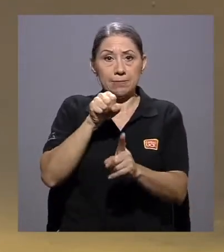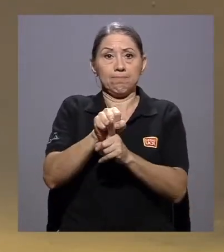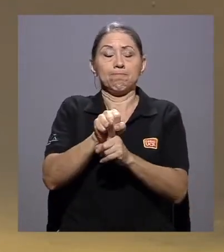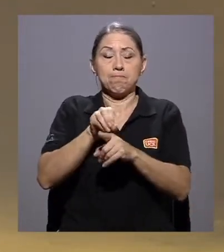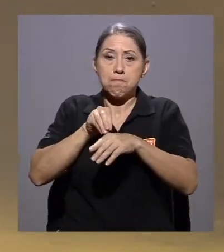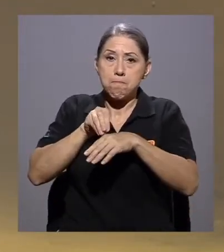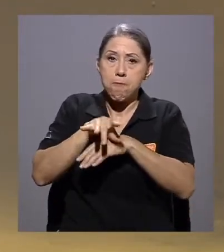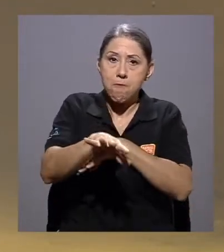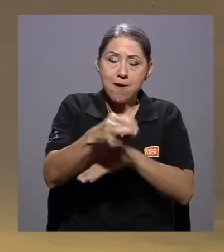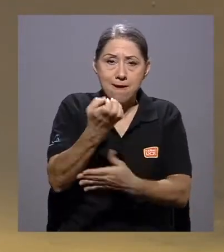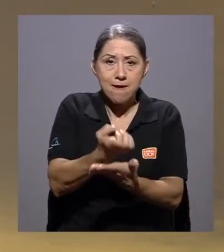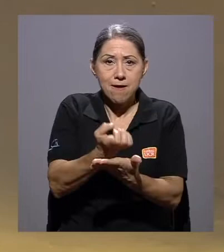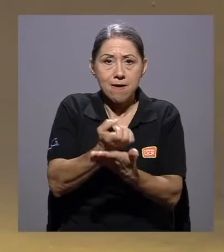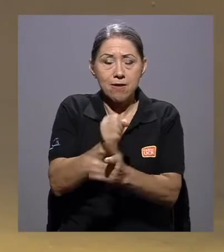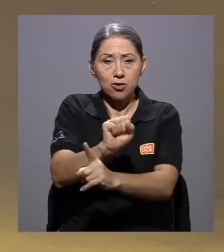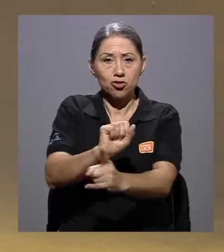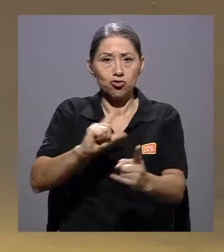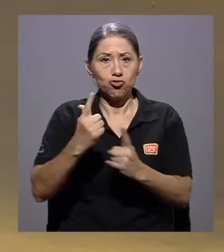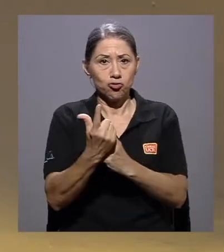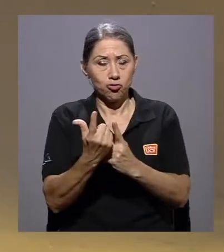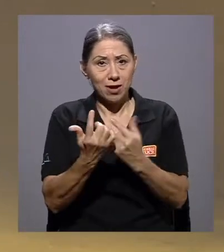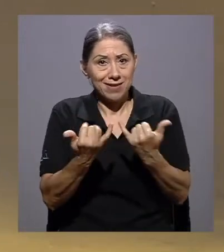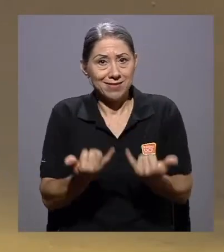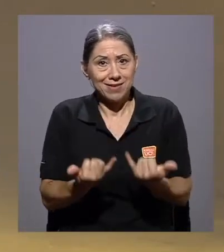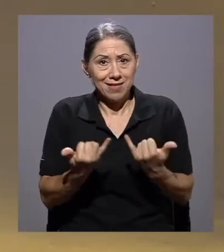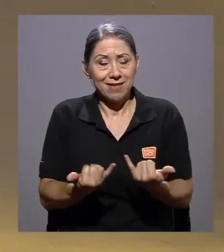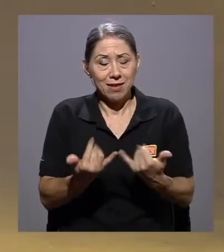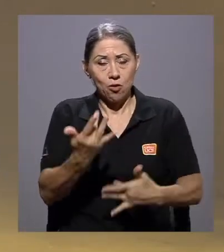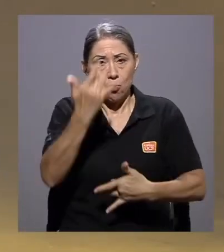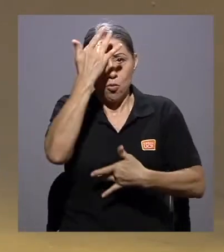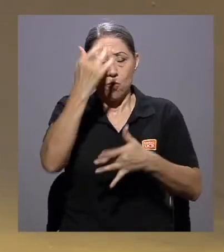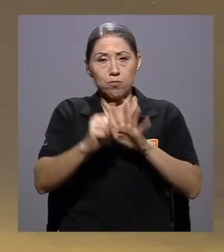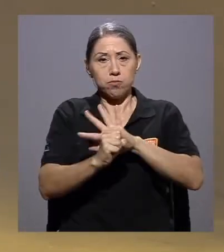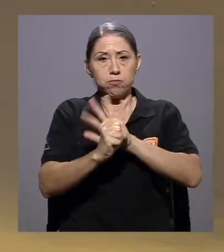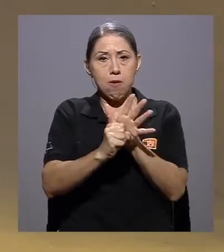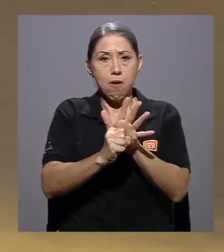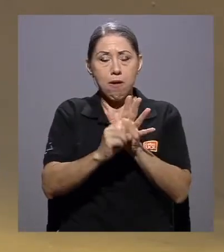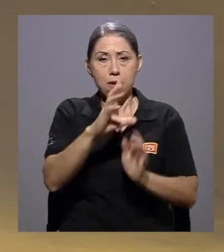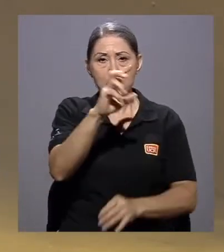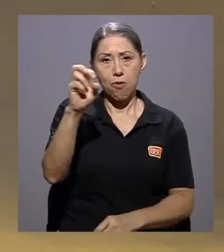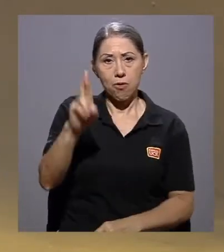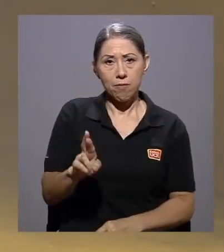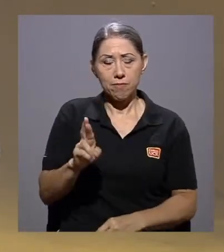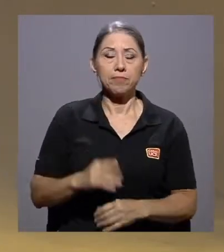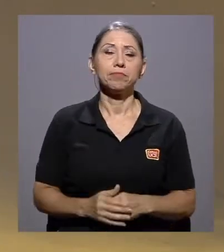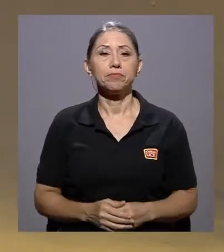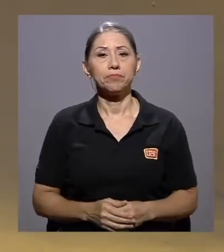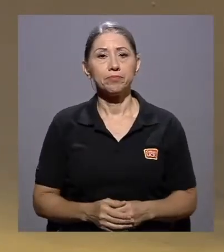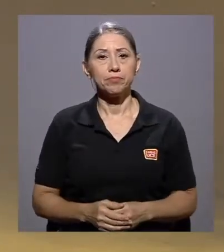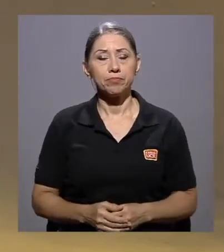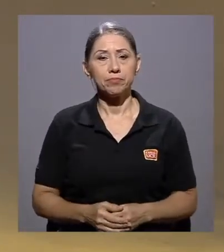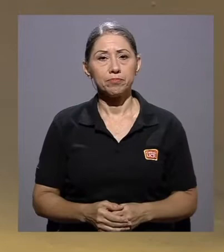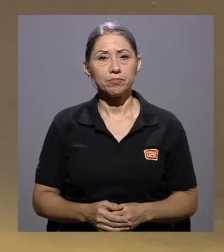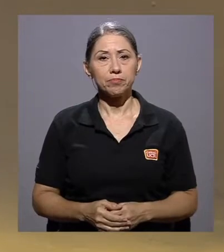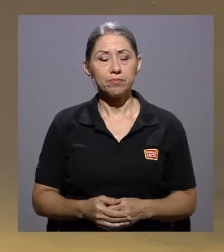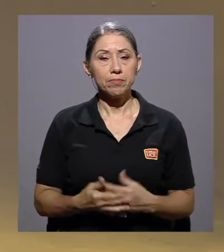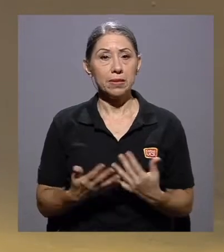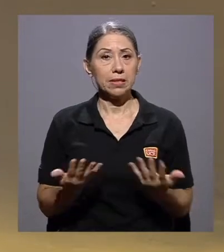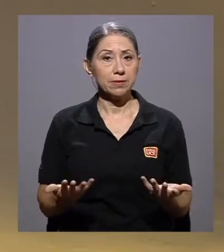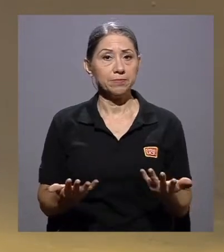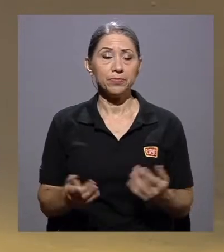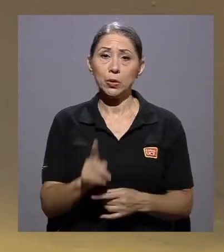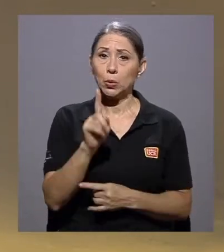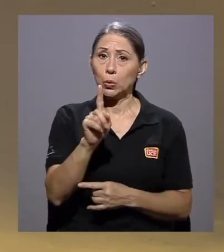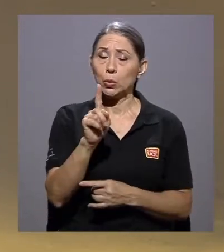implicaciones, los impactos económicos, sociales que ha tenido el COVID-19 en Costa Rica.